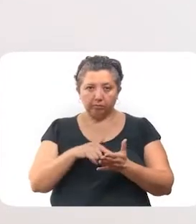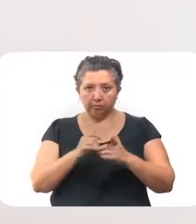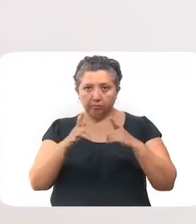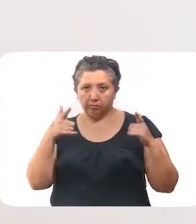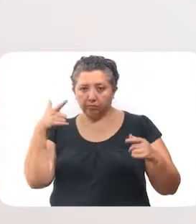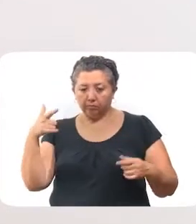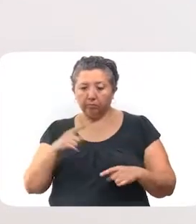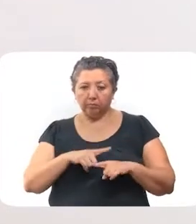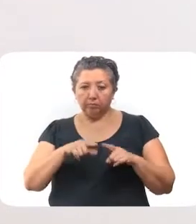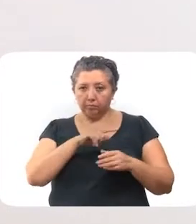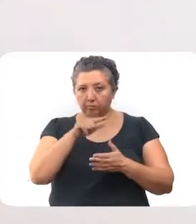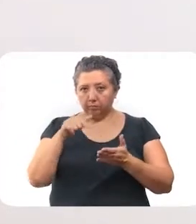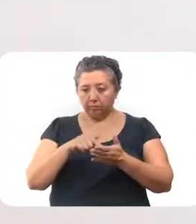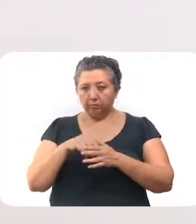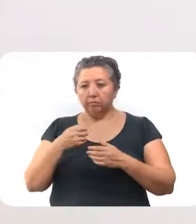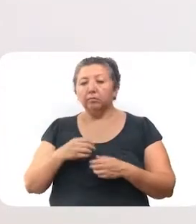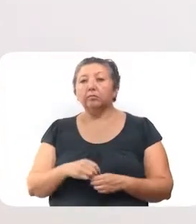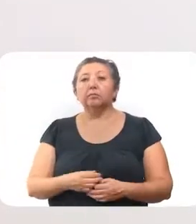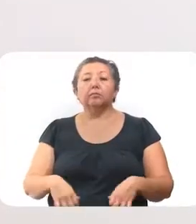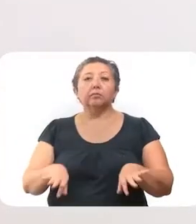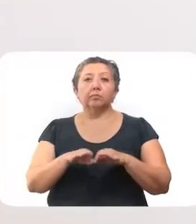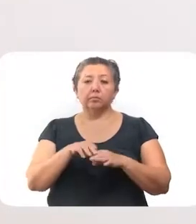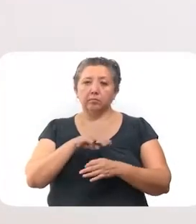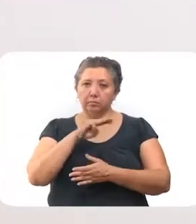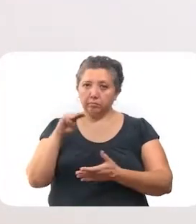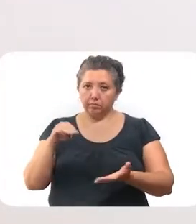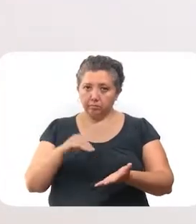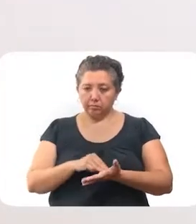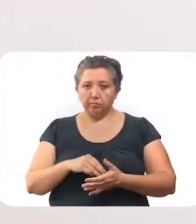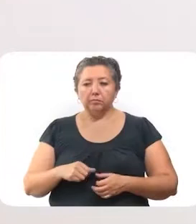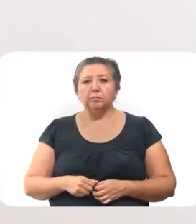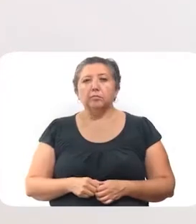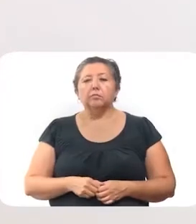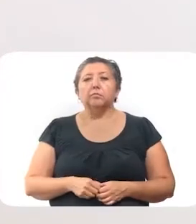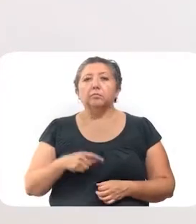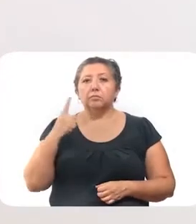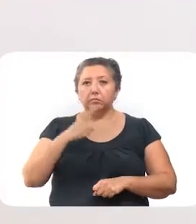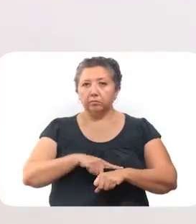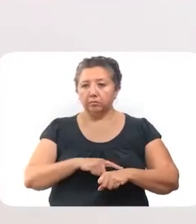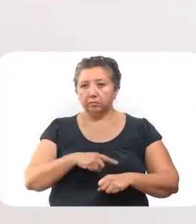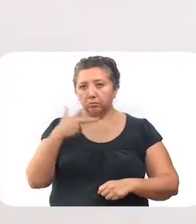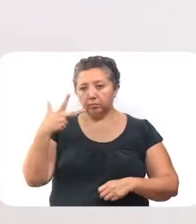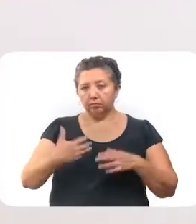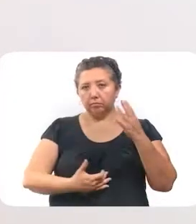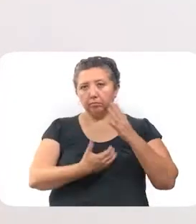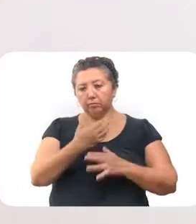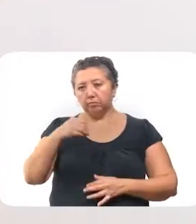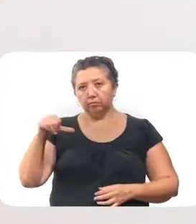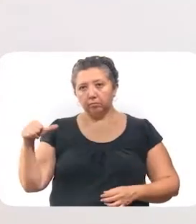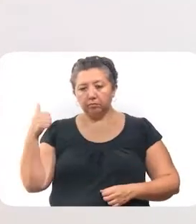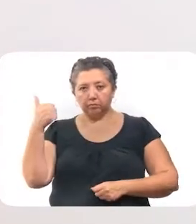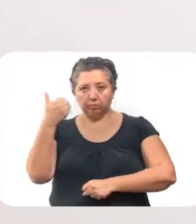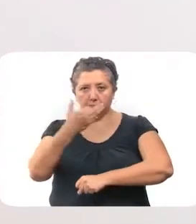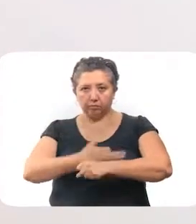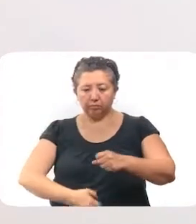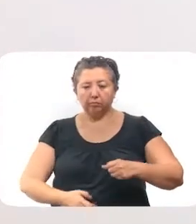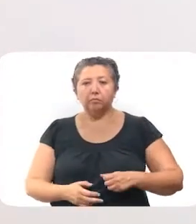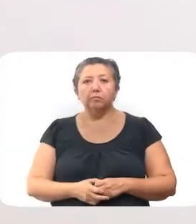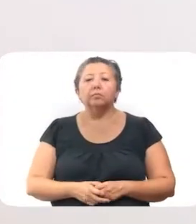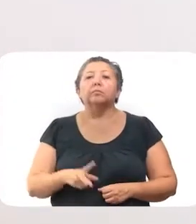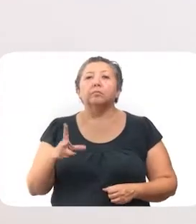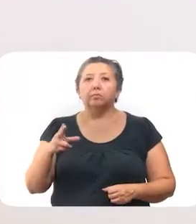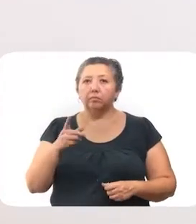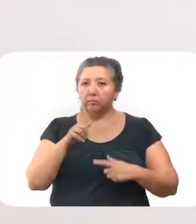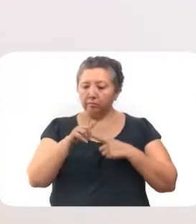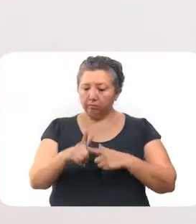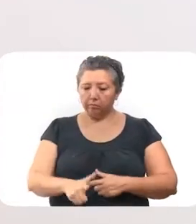y 7 módulos distribuidos estratégicamente en la ciudad, de un horario de 8 de la mañana a 6 de la tarde.